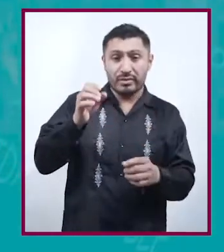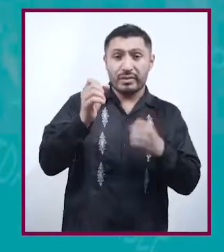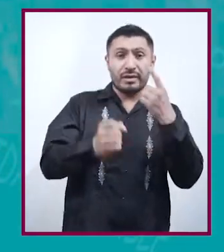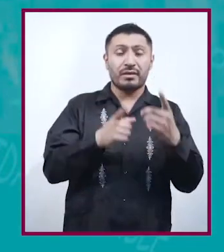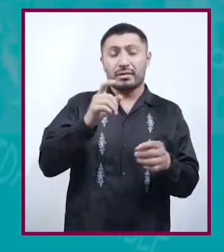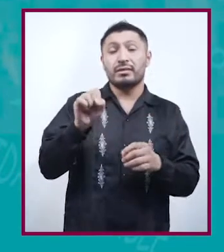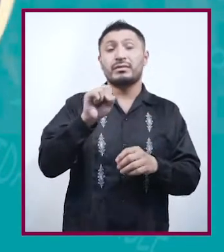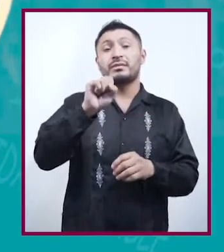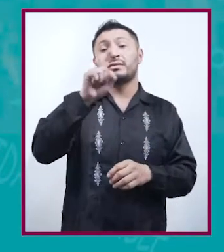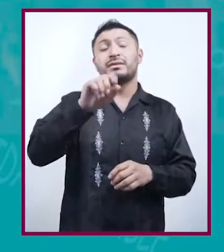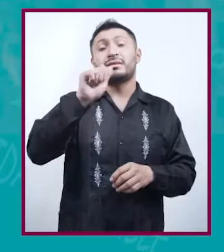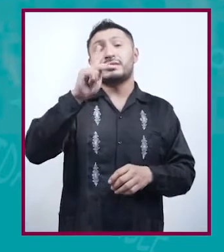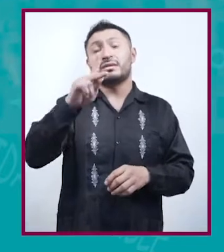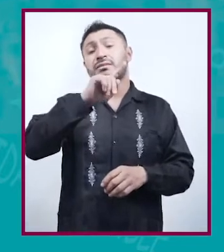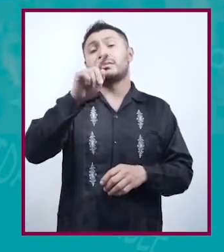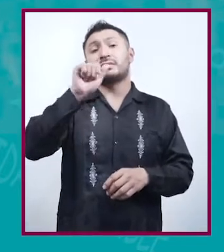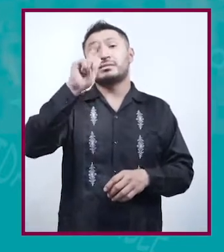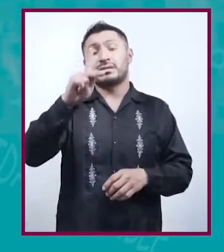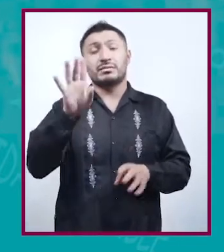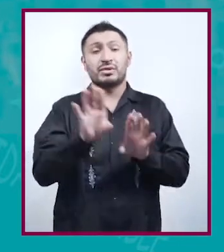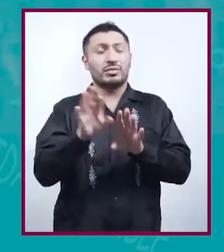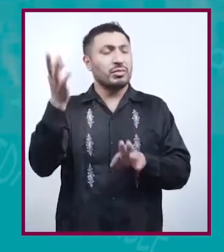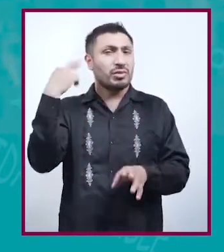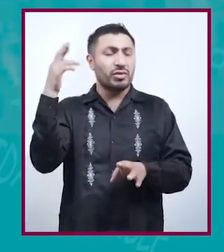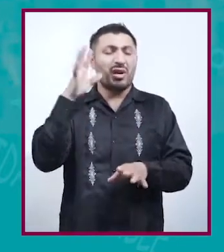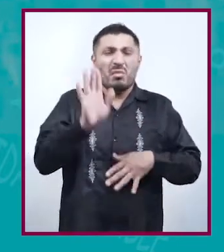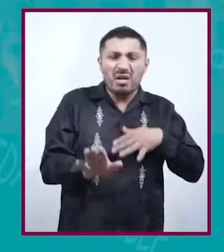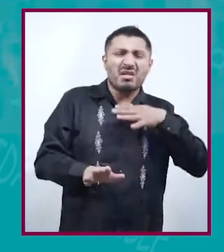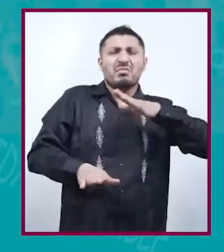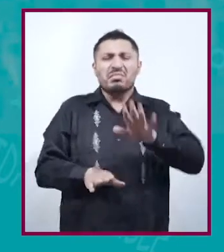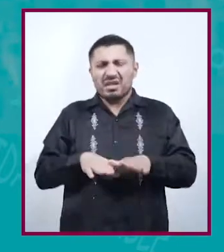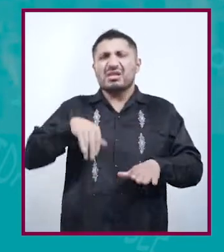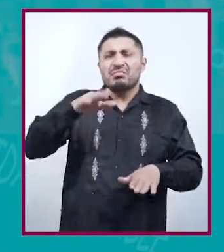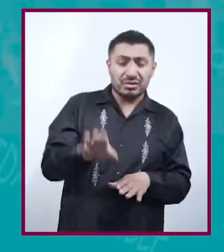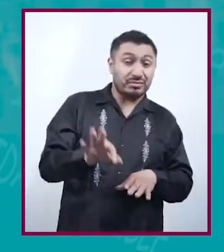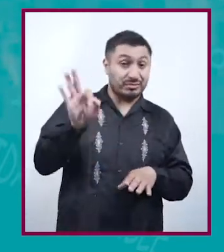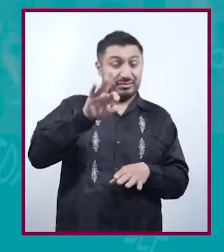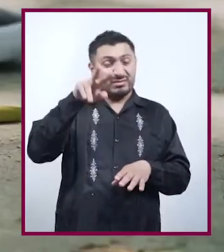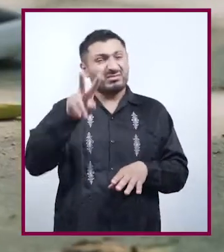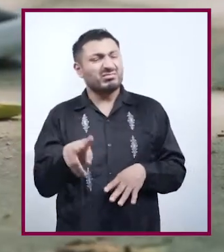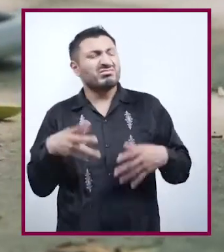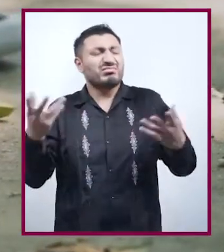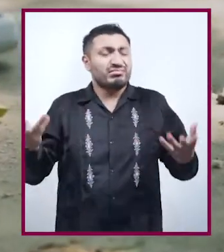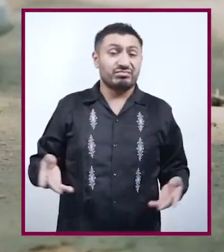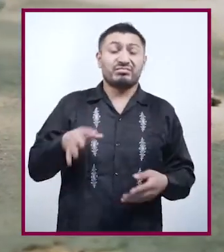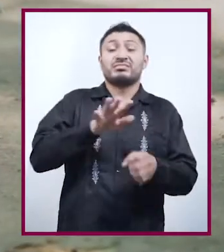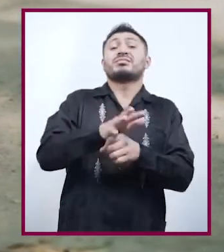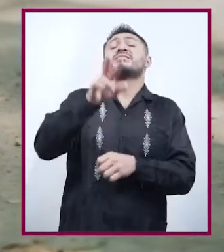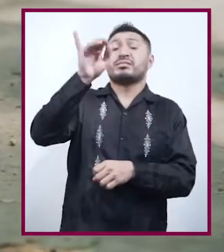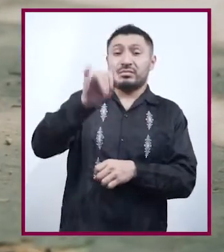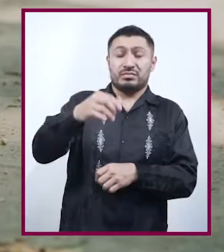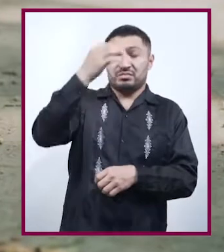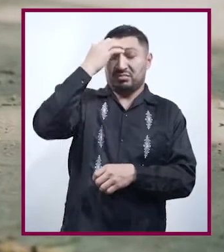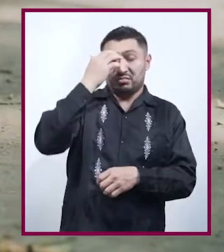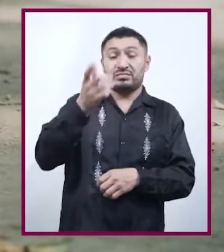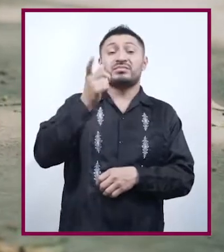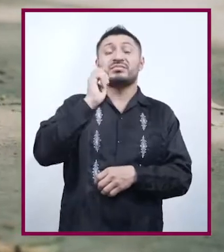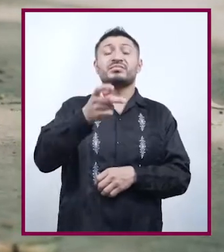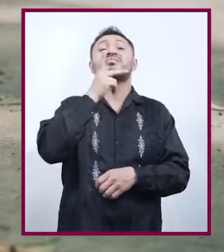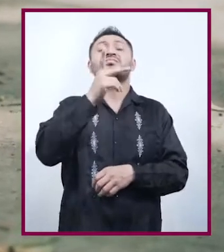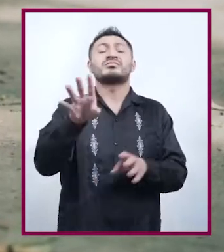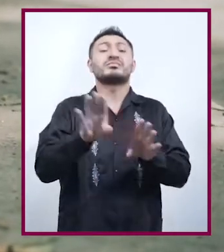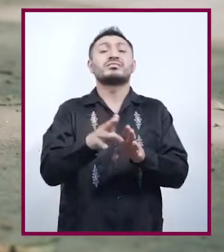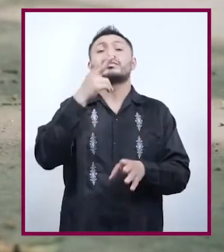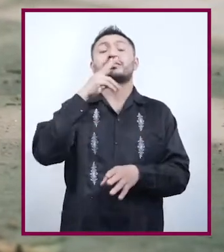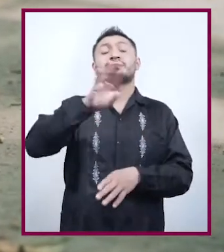podría venir de tzap, tzap, que es el ruido que hacemos cuando pisamos muy fuerte. ¿Será? Lo que sí sabemos es que se trata de un